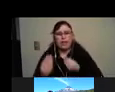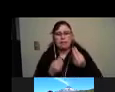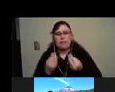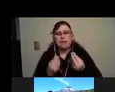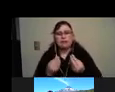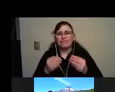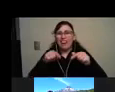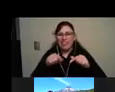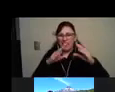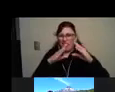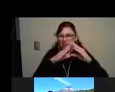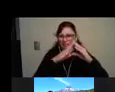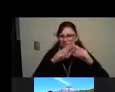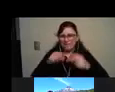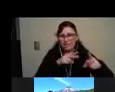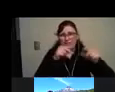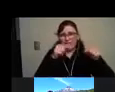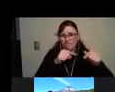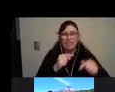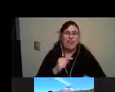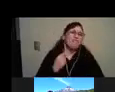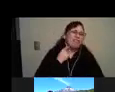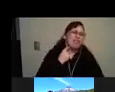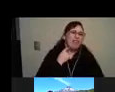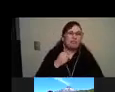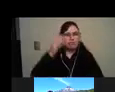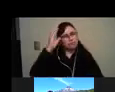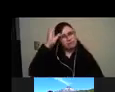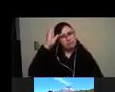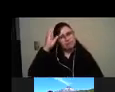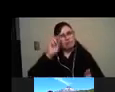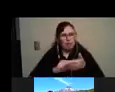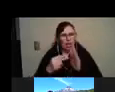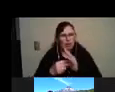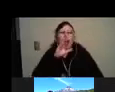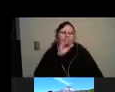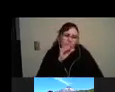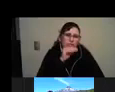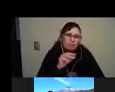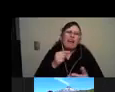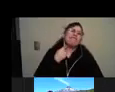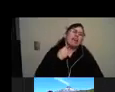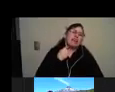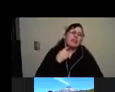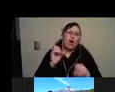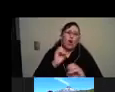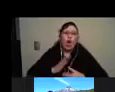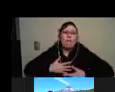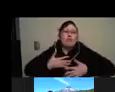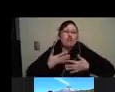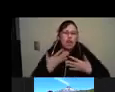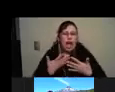piramidal, ¿cierto? Generalmente tienen afectado componente cognitivo, ya como el lenguaje, componente emocional,